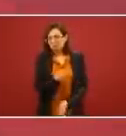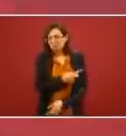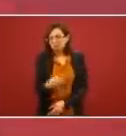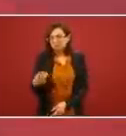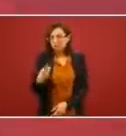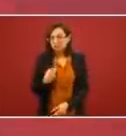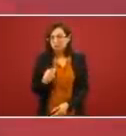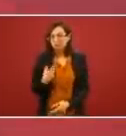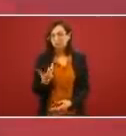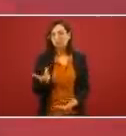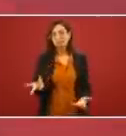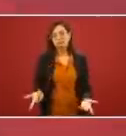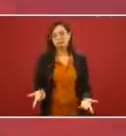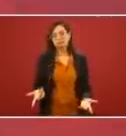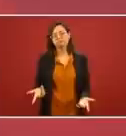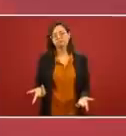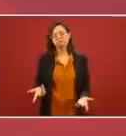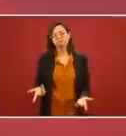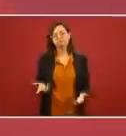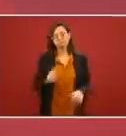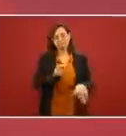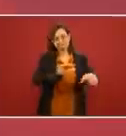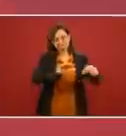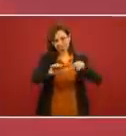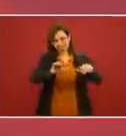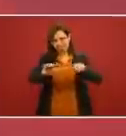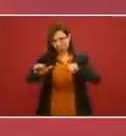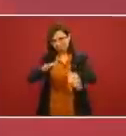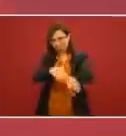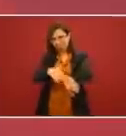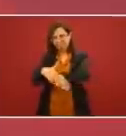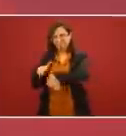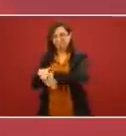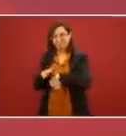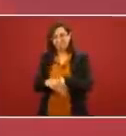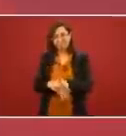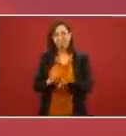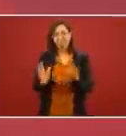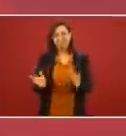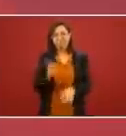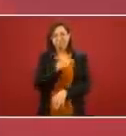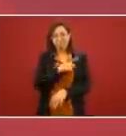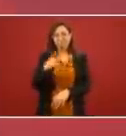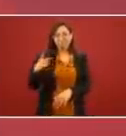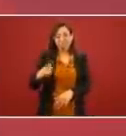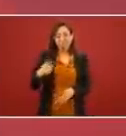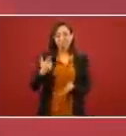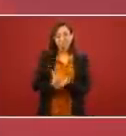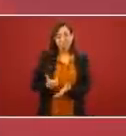la Hacienda Pública, de que vayan